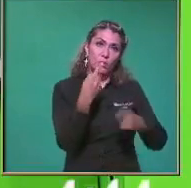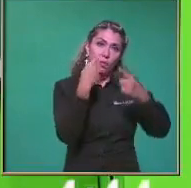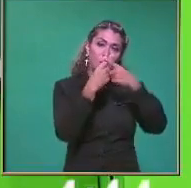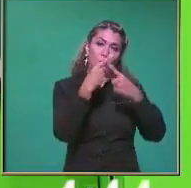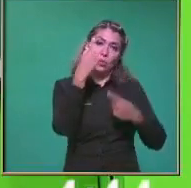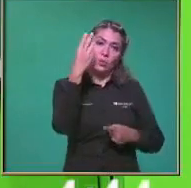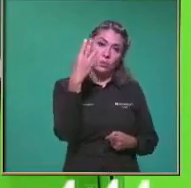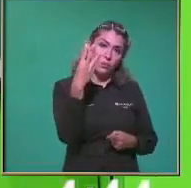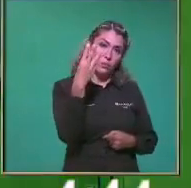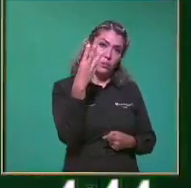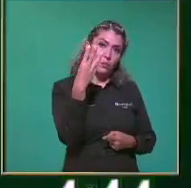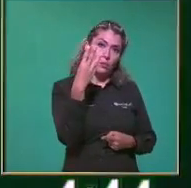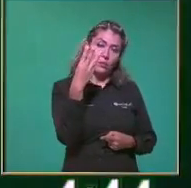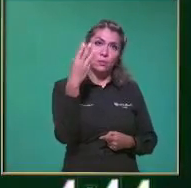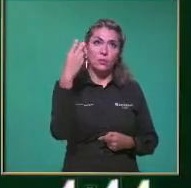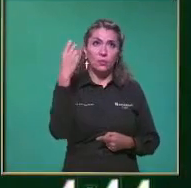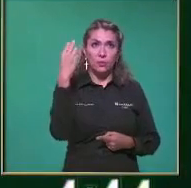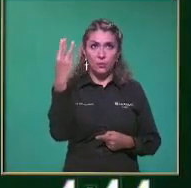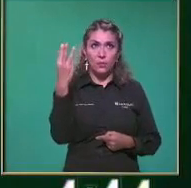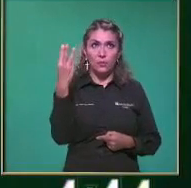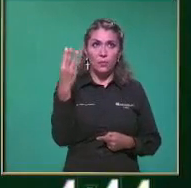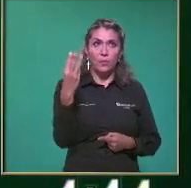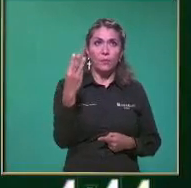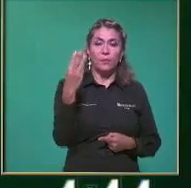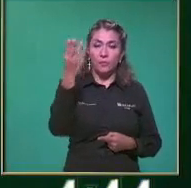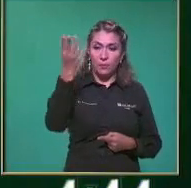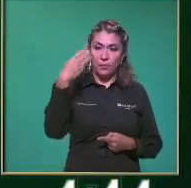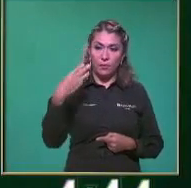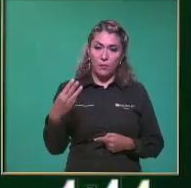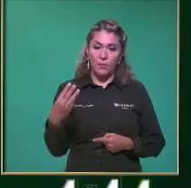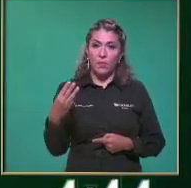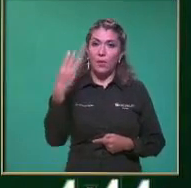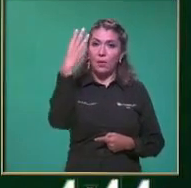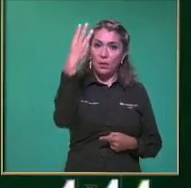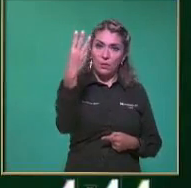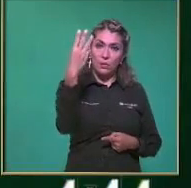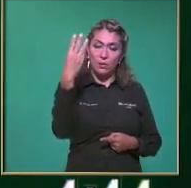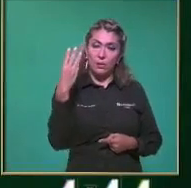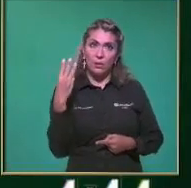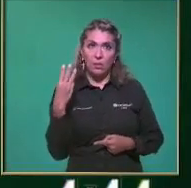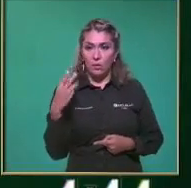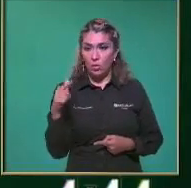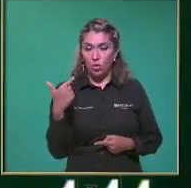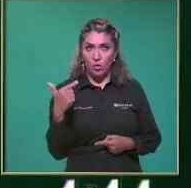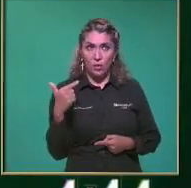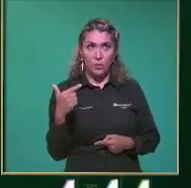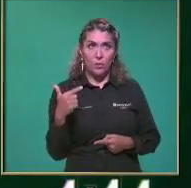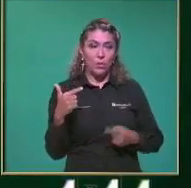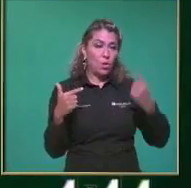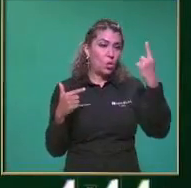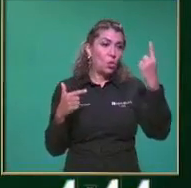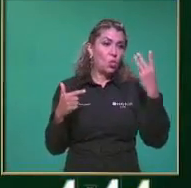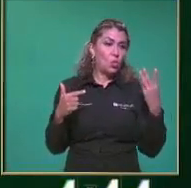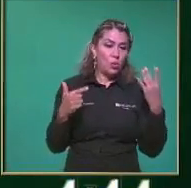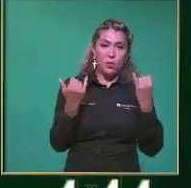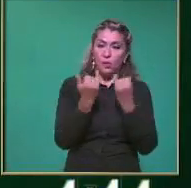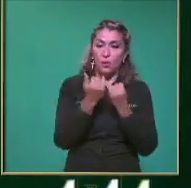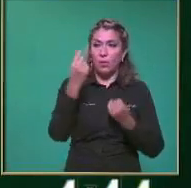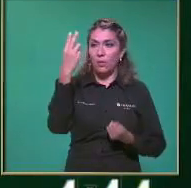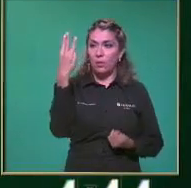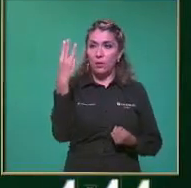3. 1 por 3, 3, 4 por 3, 12. Entonces es 1 cuarto es igual a tener 3 doceavos. ¿Qué será con el